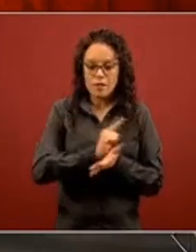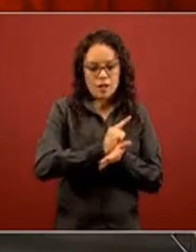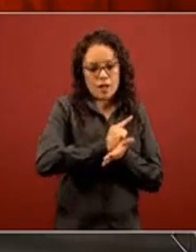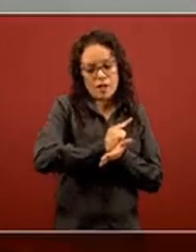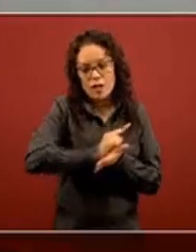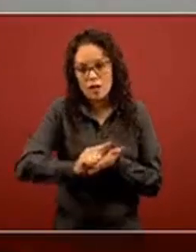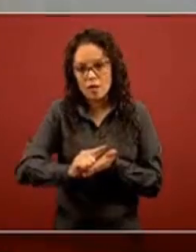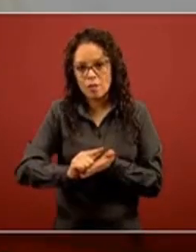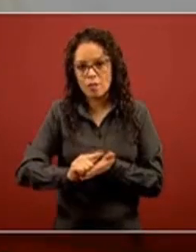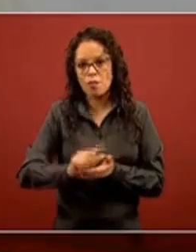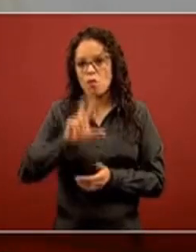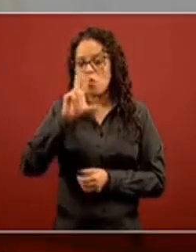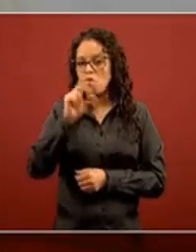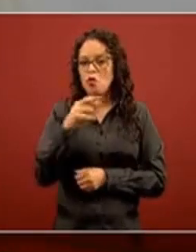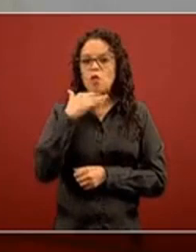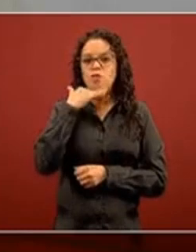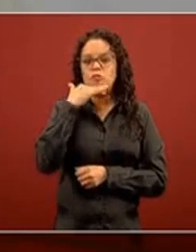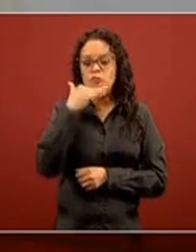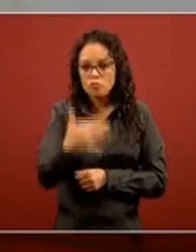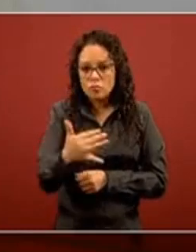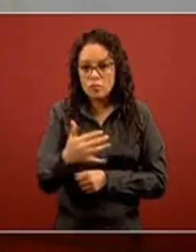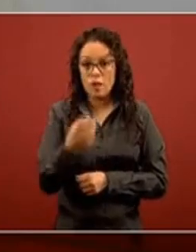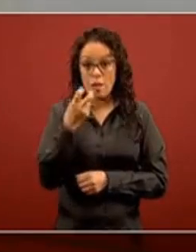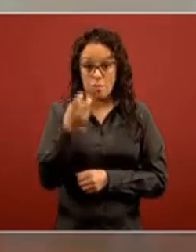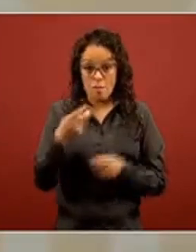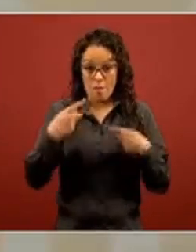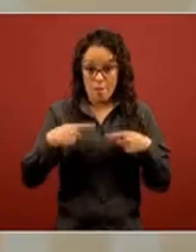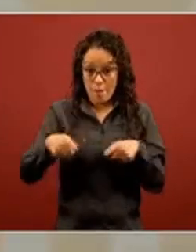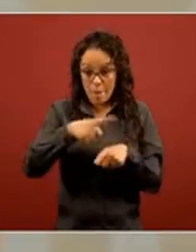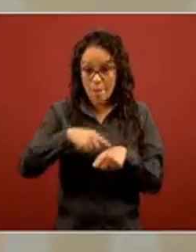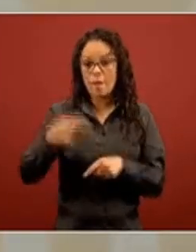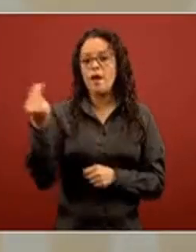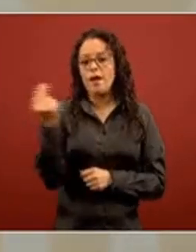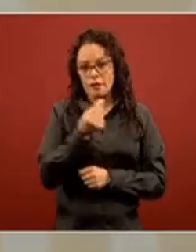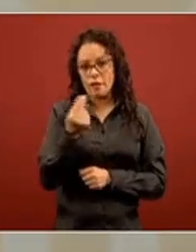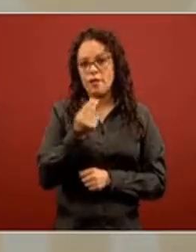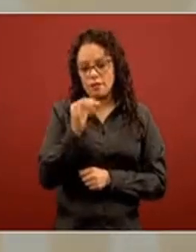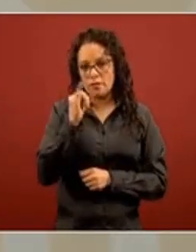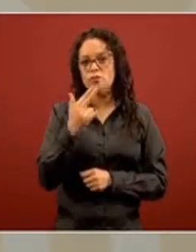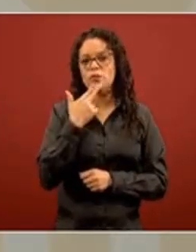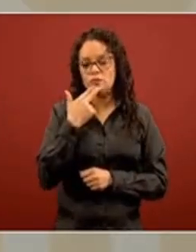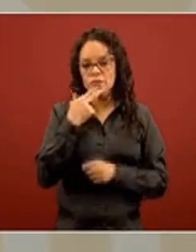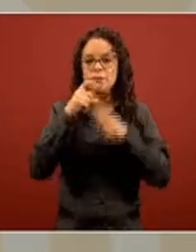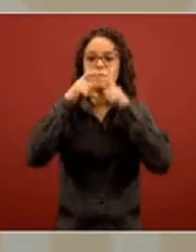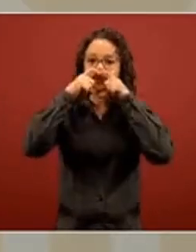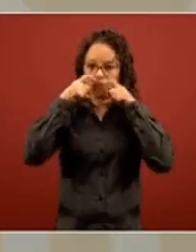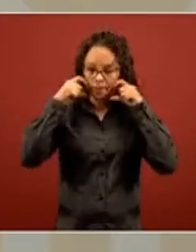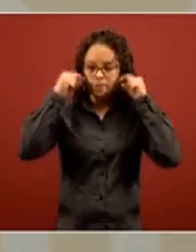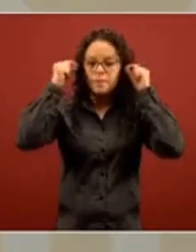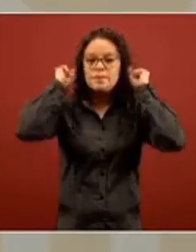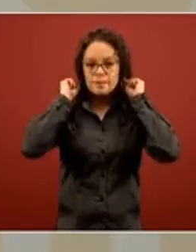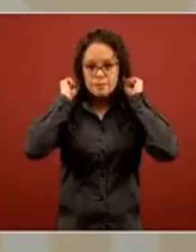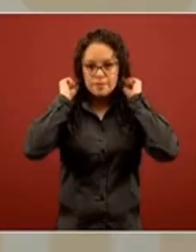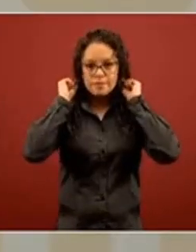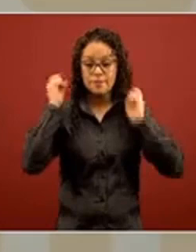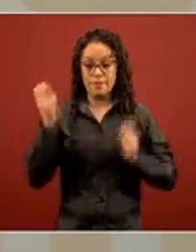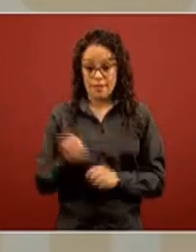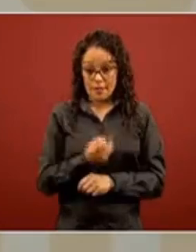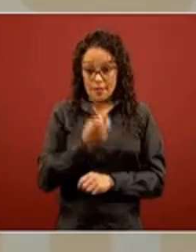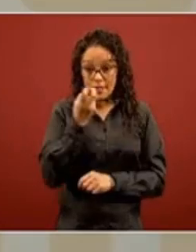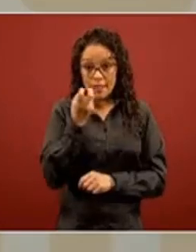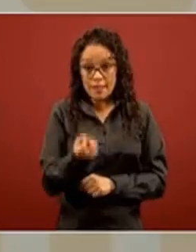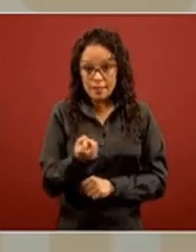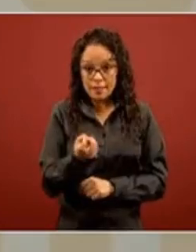microbios. Por eso el personal quirúrgico usa cubrebocas. Basado en este principio, cuando existe